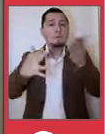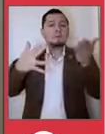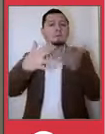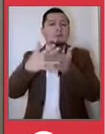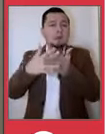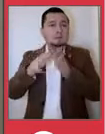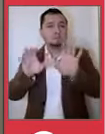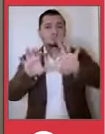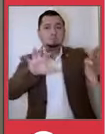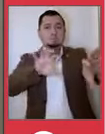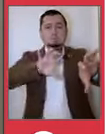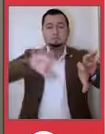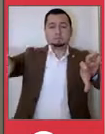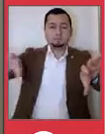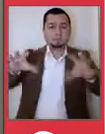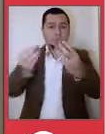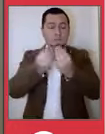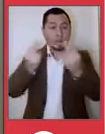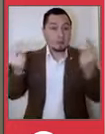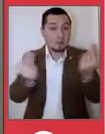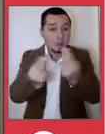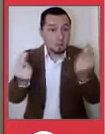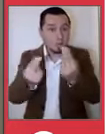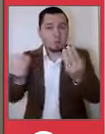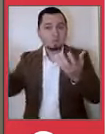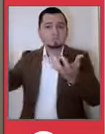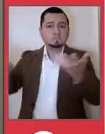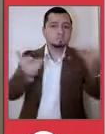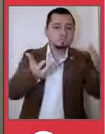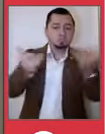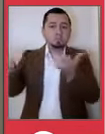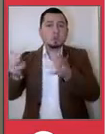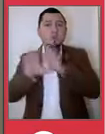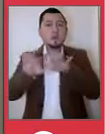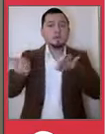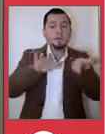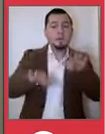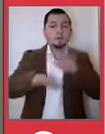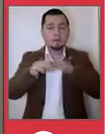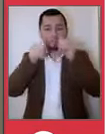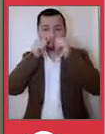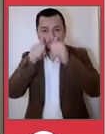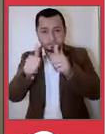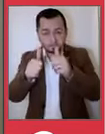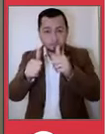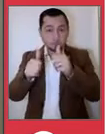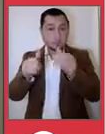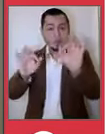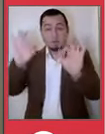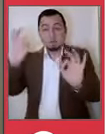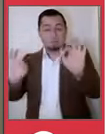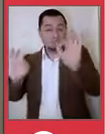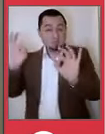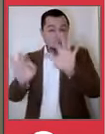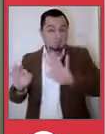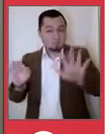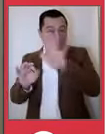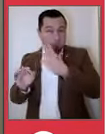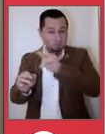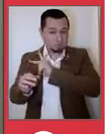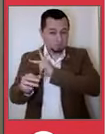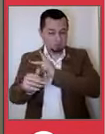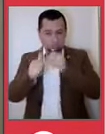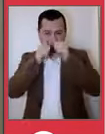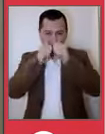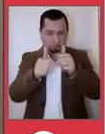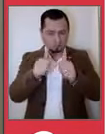y conforme se va requiriendo se va desdoblando la capacidad potencial el porcentaje que presentamos hace un